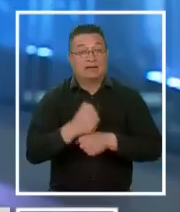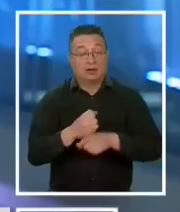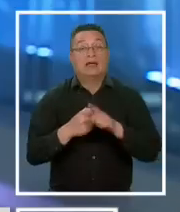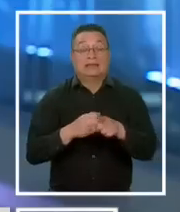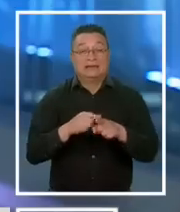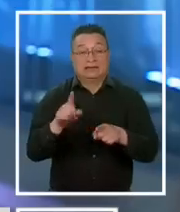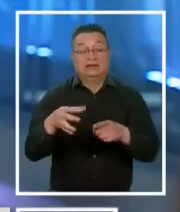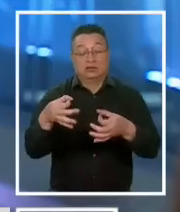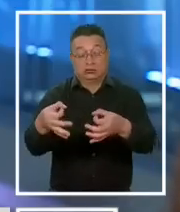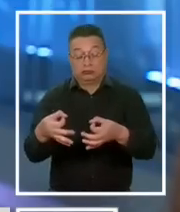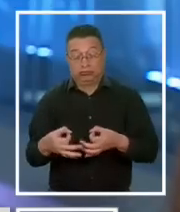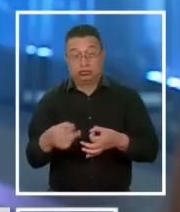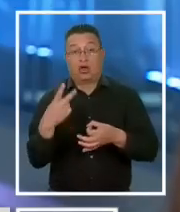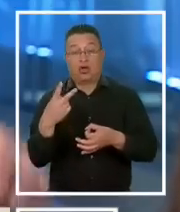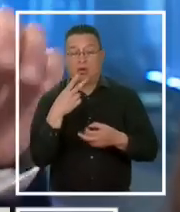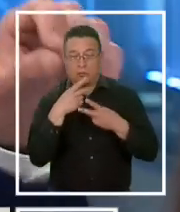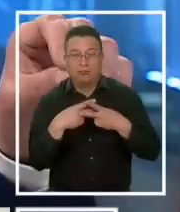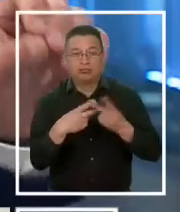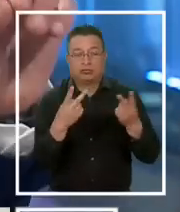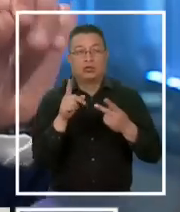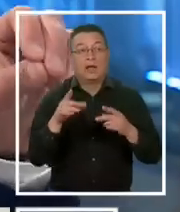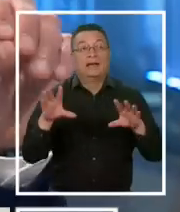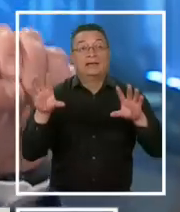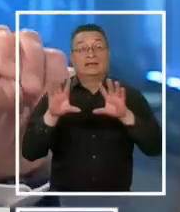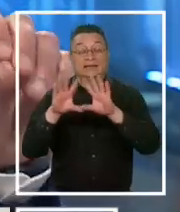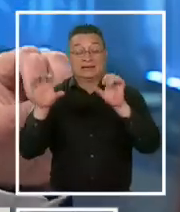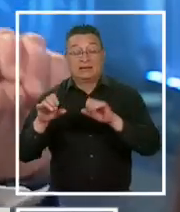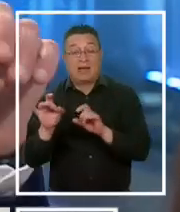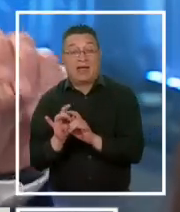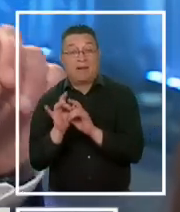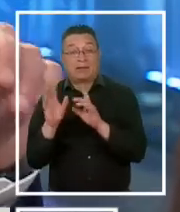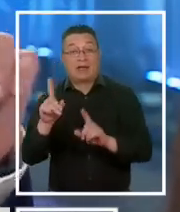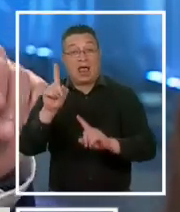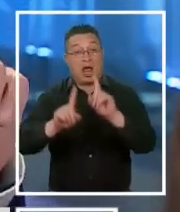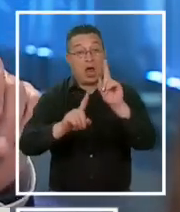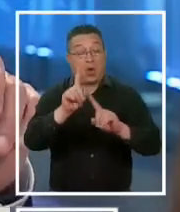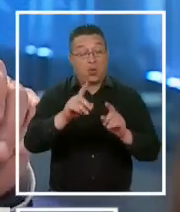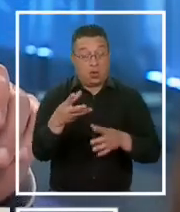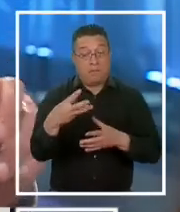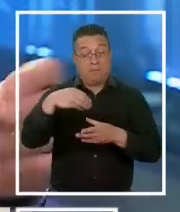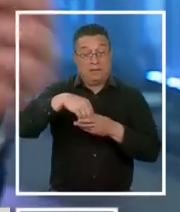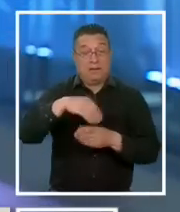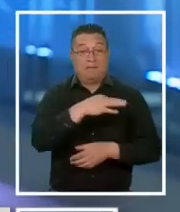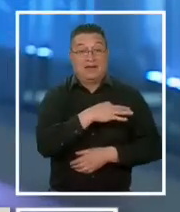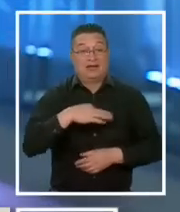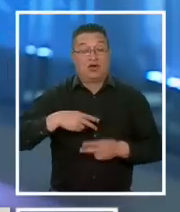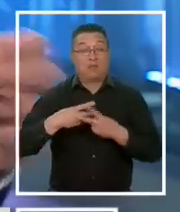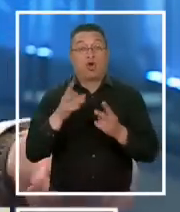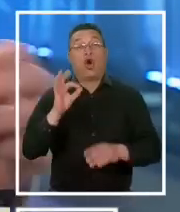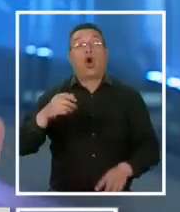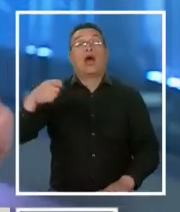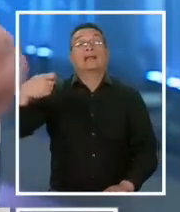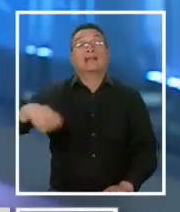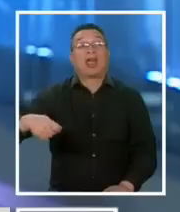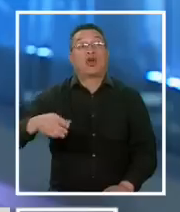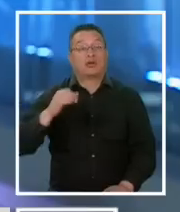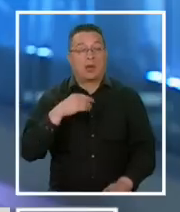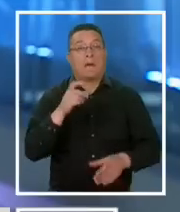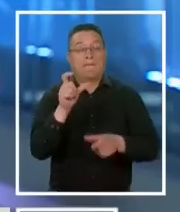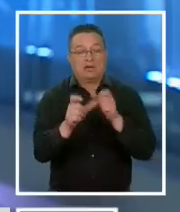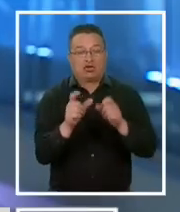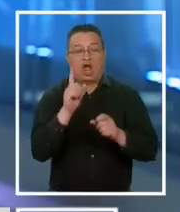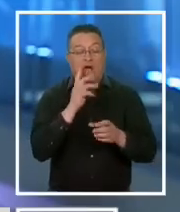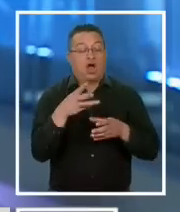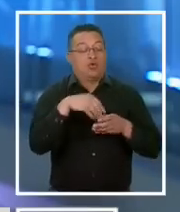sí es una cifra que tiene dos posibilidades de sacarse desde un sistema en particular que tienen ciertas personas entre un Ministerio Público o que el senador hubiese tenido personas